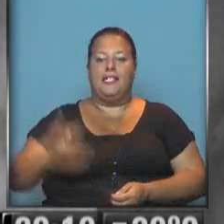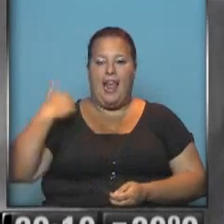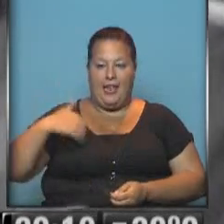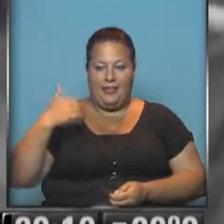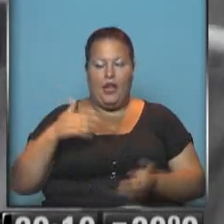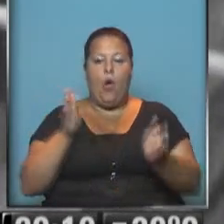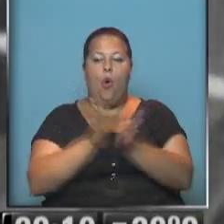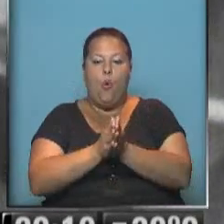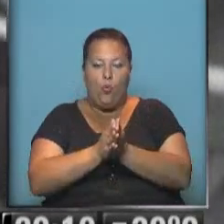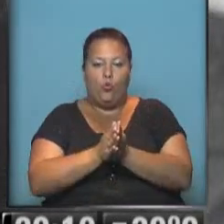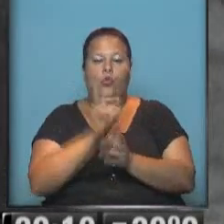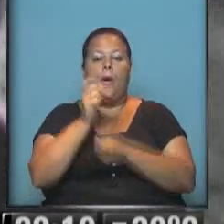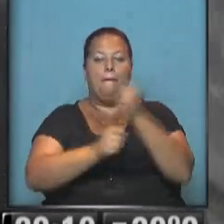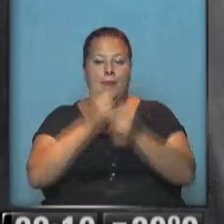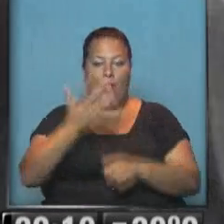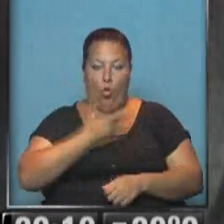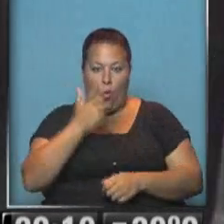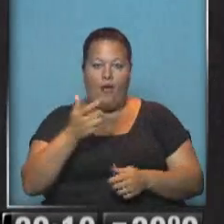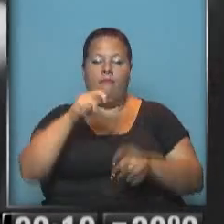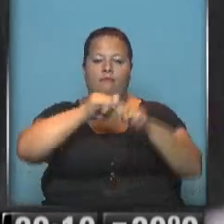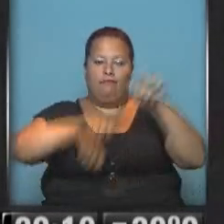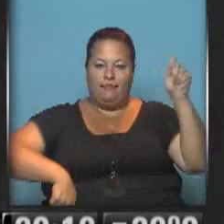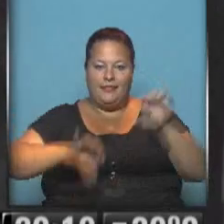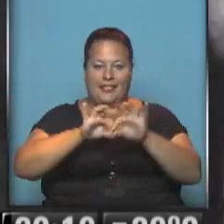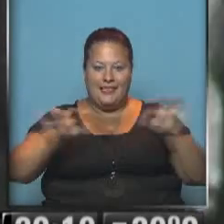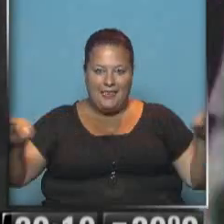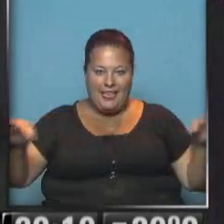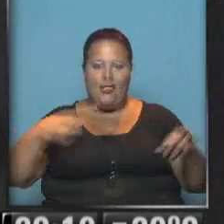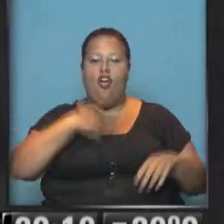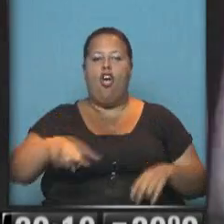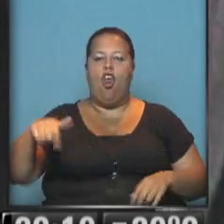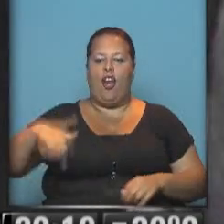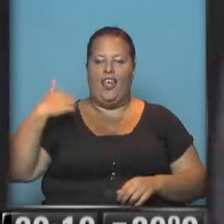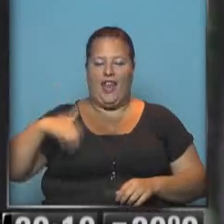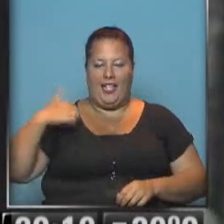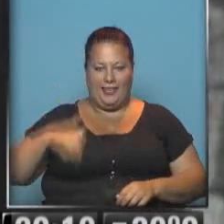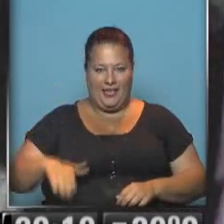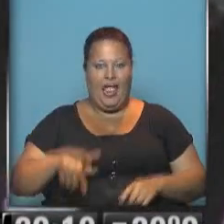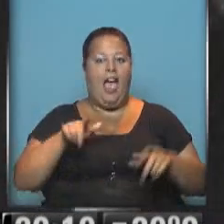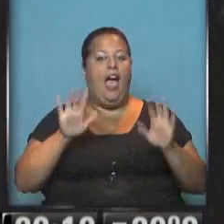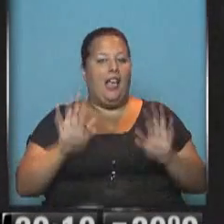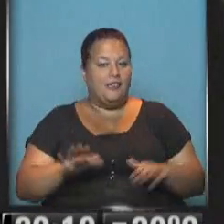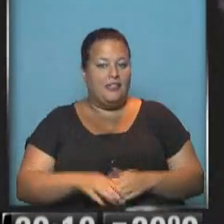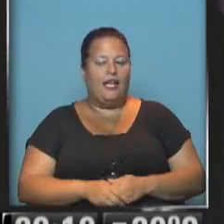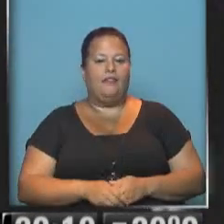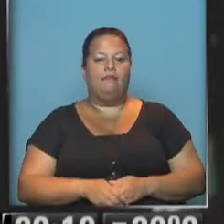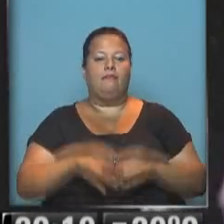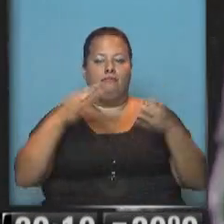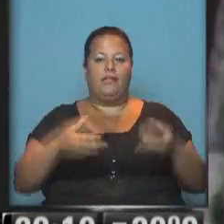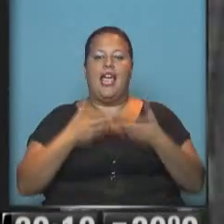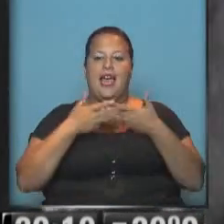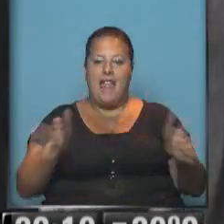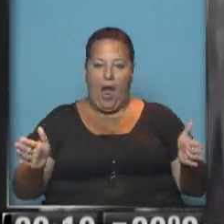a autoridades y la empresa, procede a cortar la cinta con los colores nacionales. De esta manera, queda así